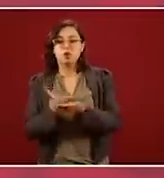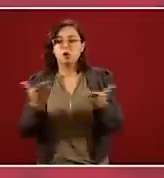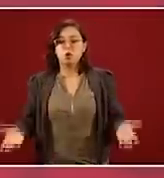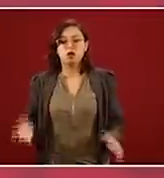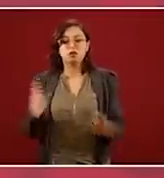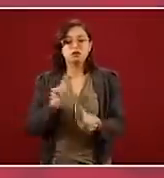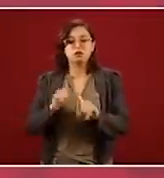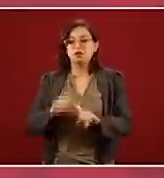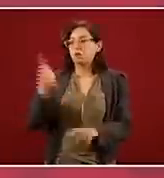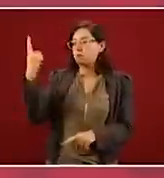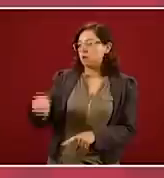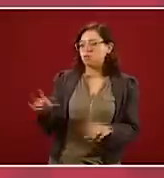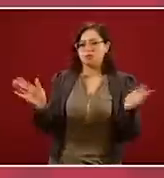consigna.